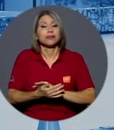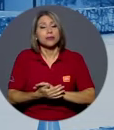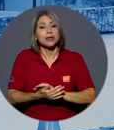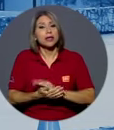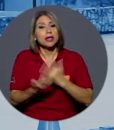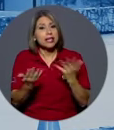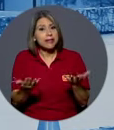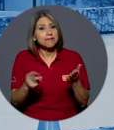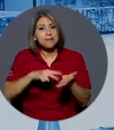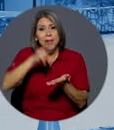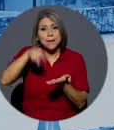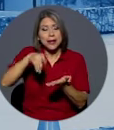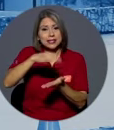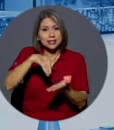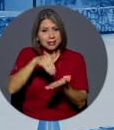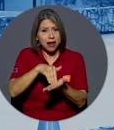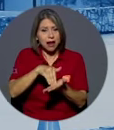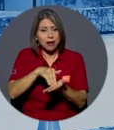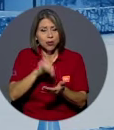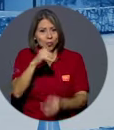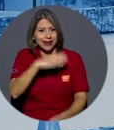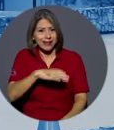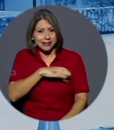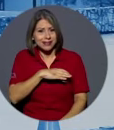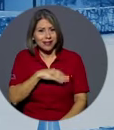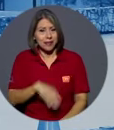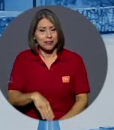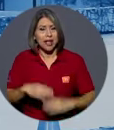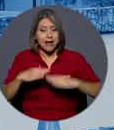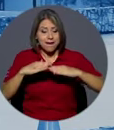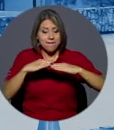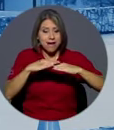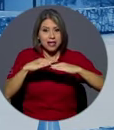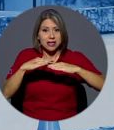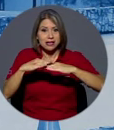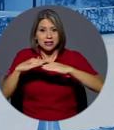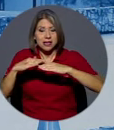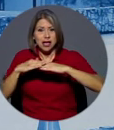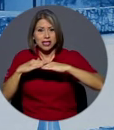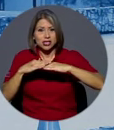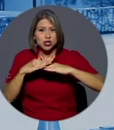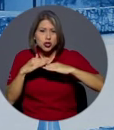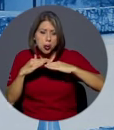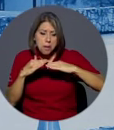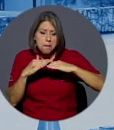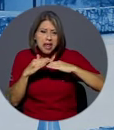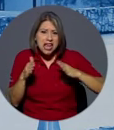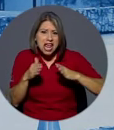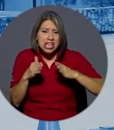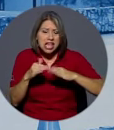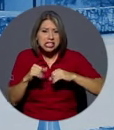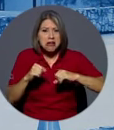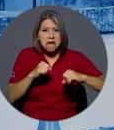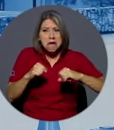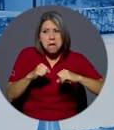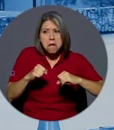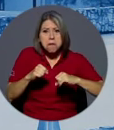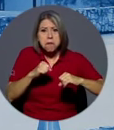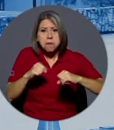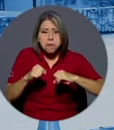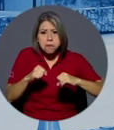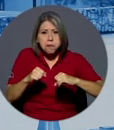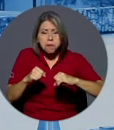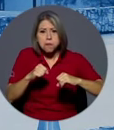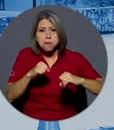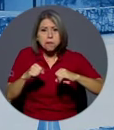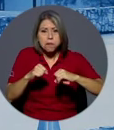característico del Valle Central es que las fallas son pequeñas, los sismos son relativamente de magnitud moderada y los